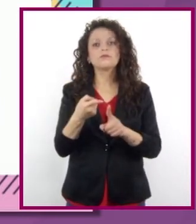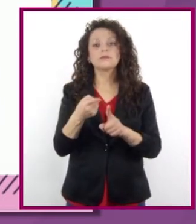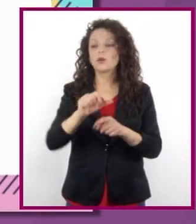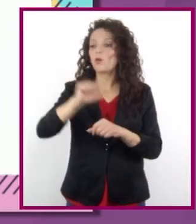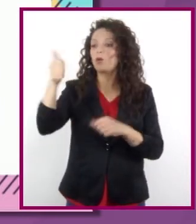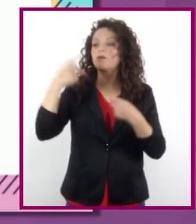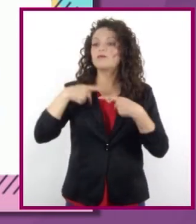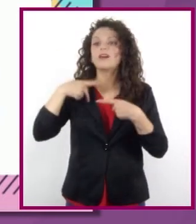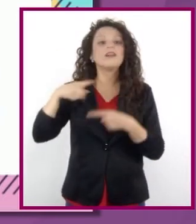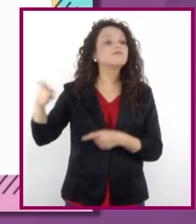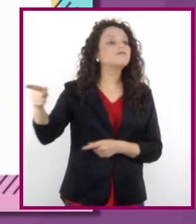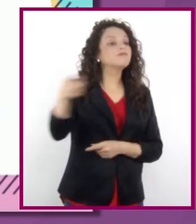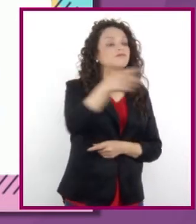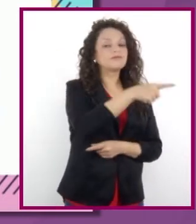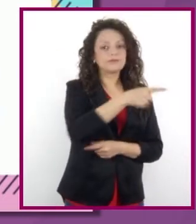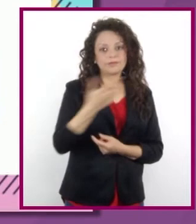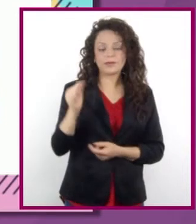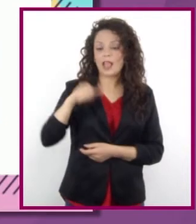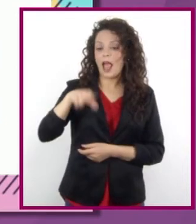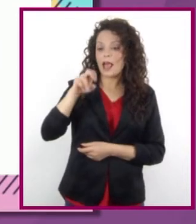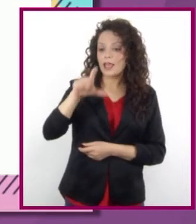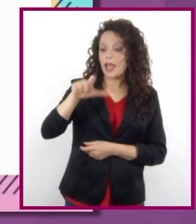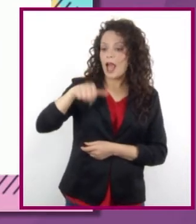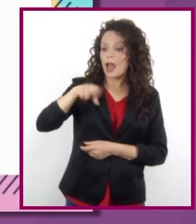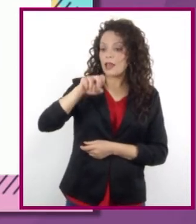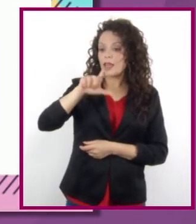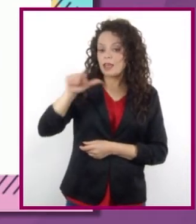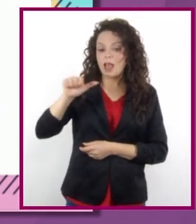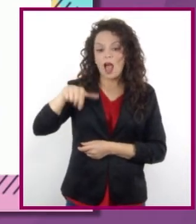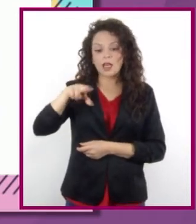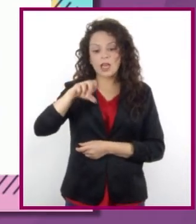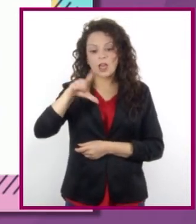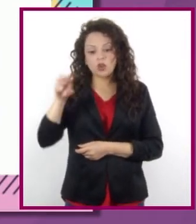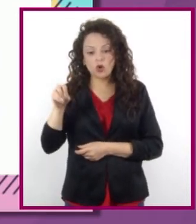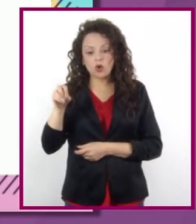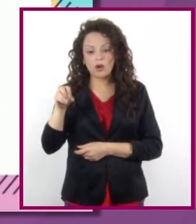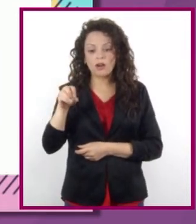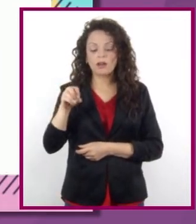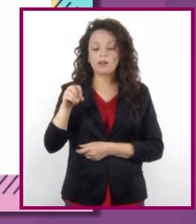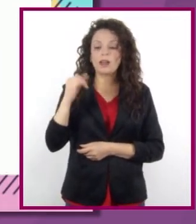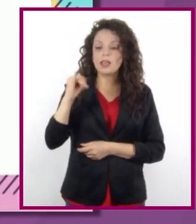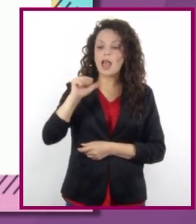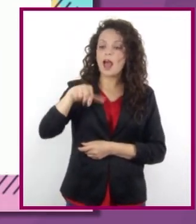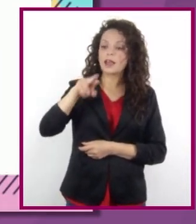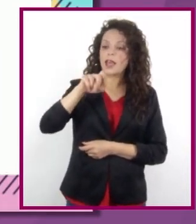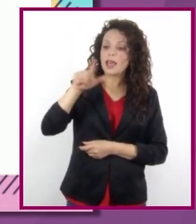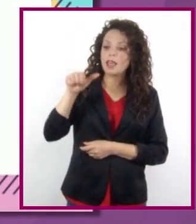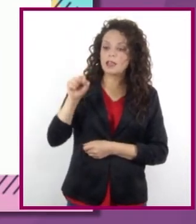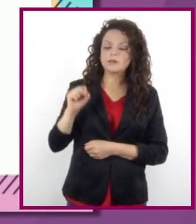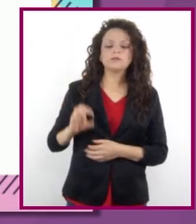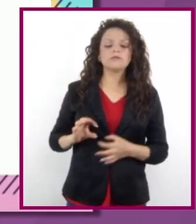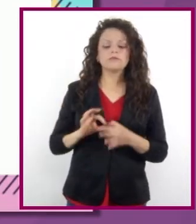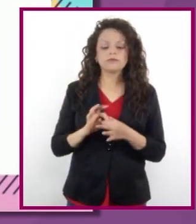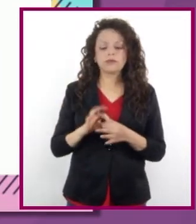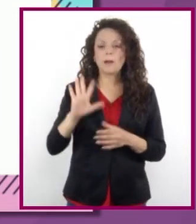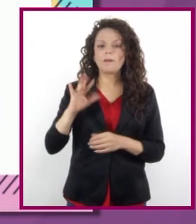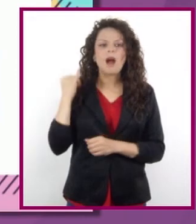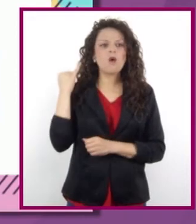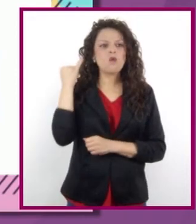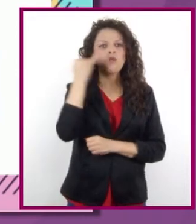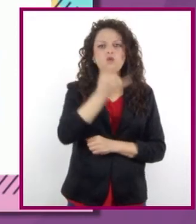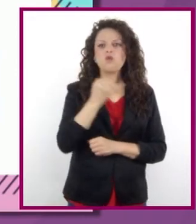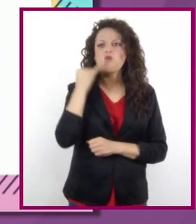receptor. Aquel, aquella, aquello, aquellos y aquellas refieren lejanía